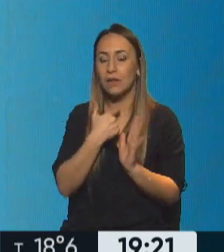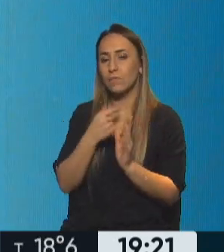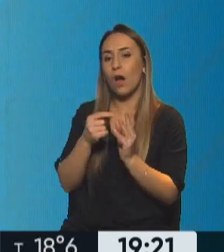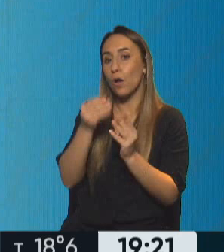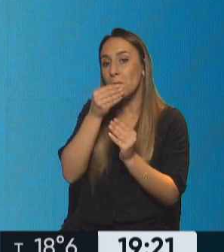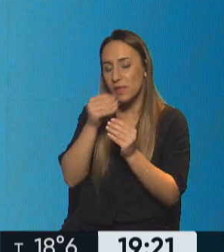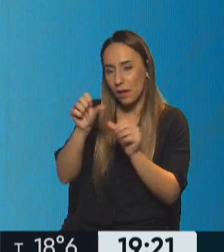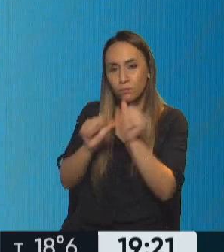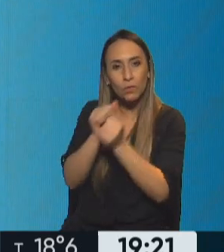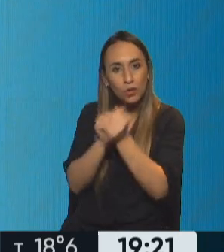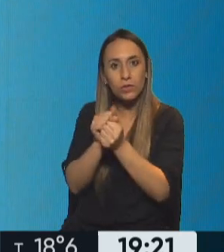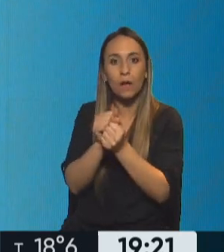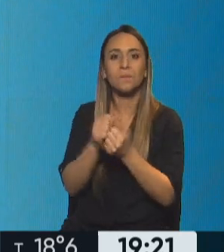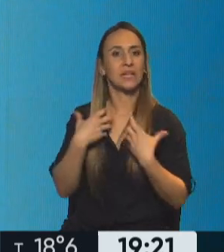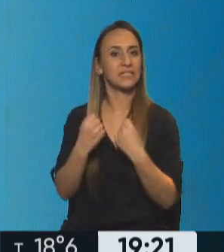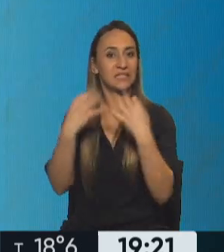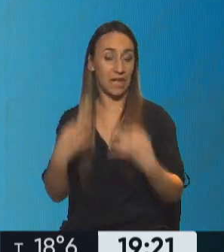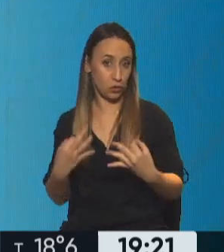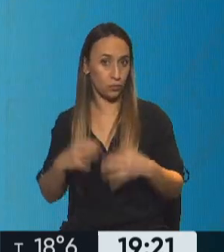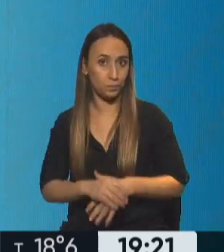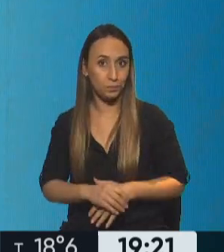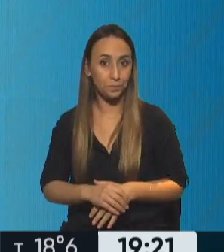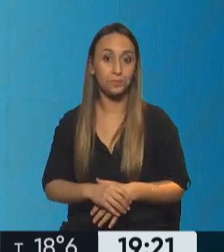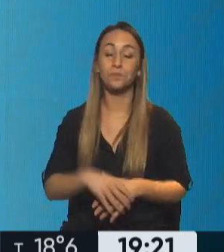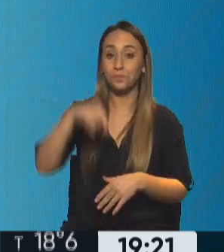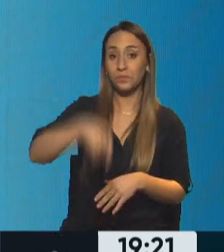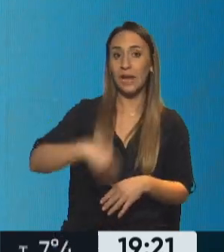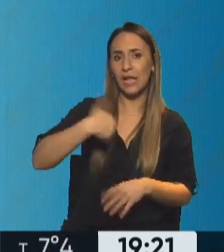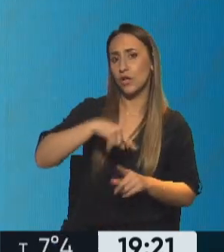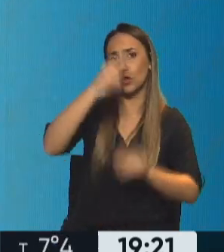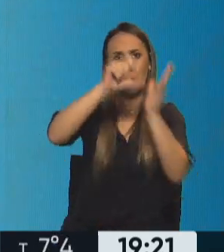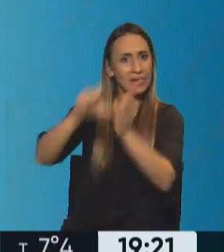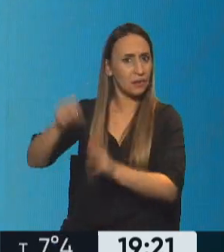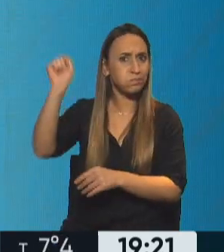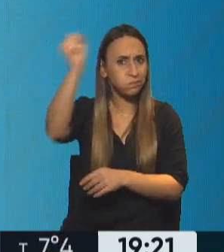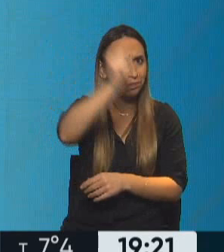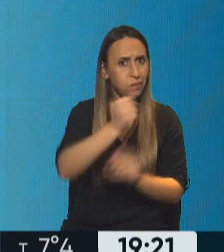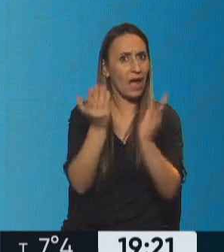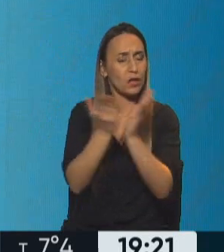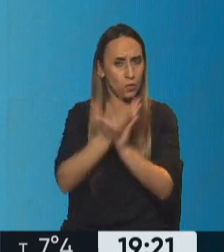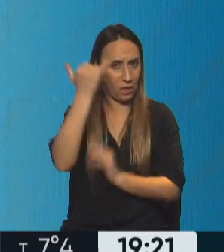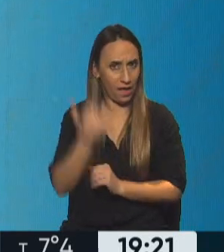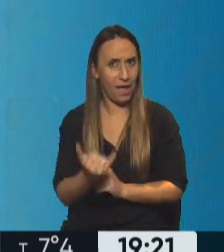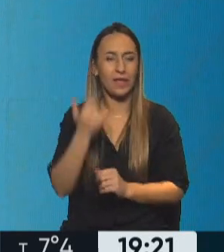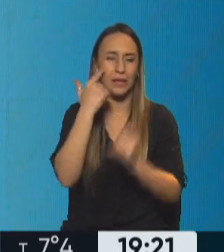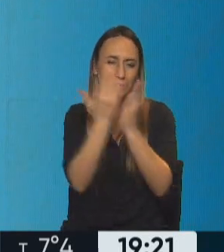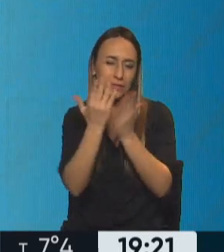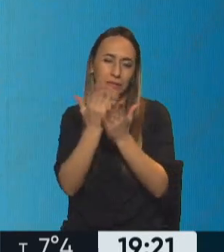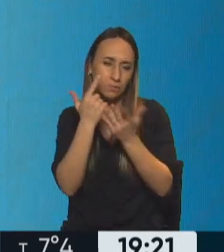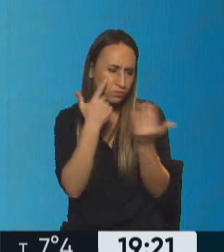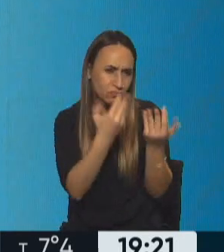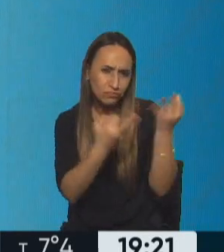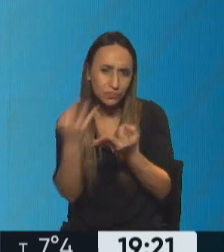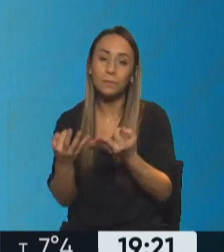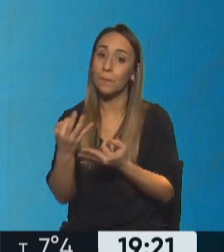leyes, tanto aquí como en otros países. Y en otros países hay ya estudios que muestran que promueve